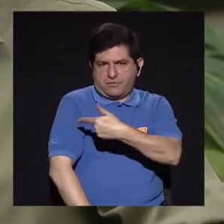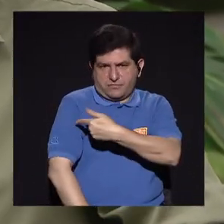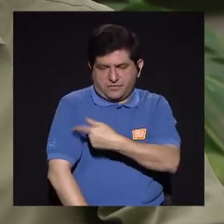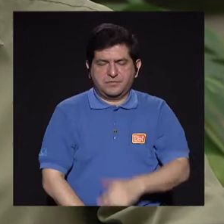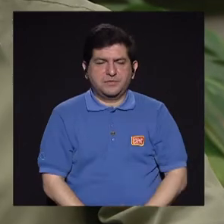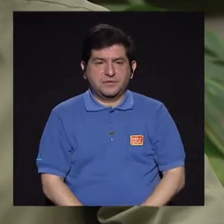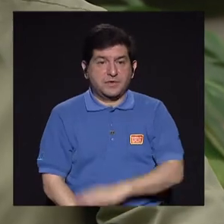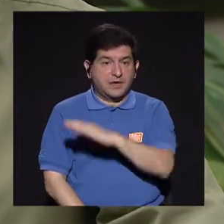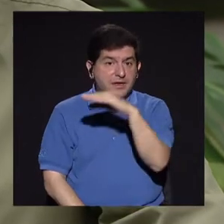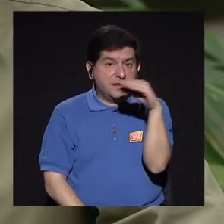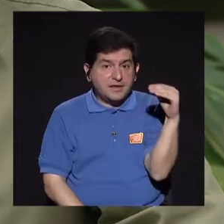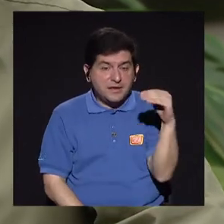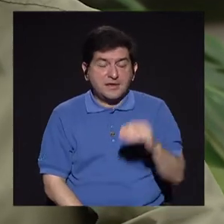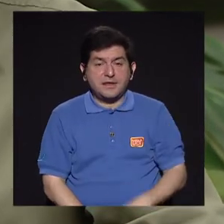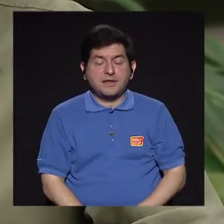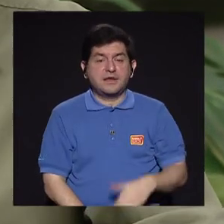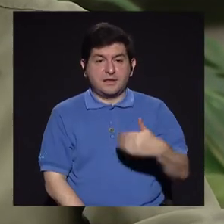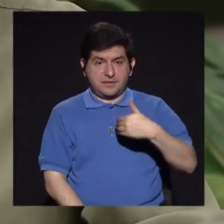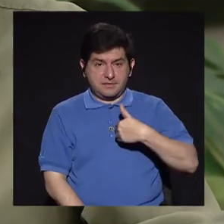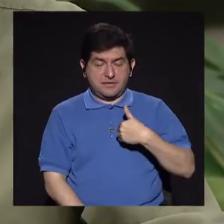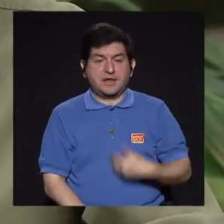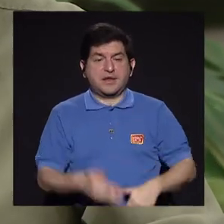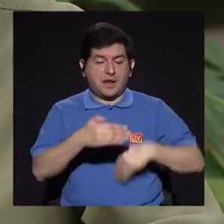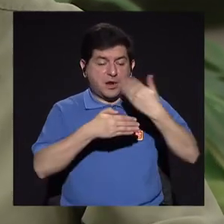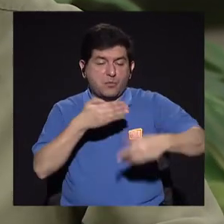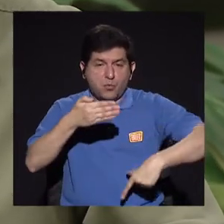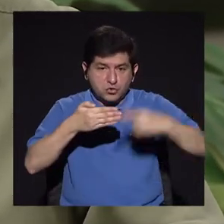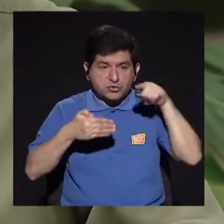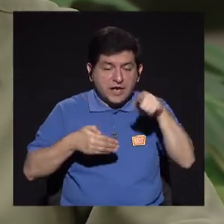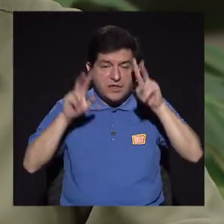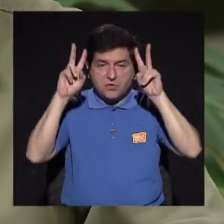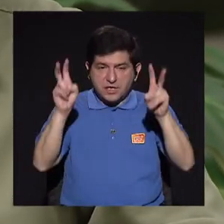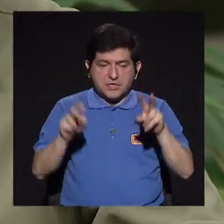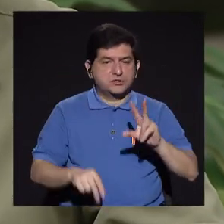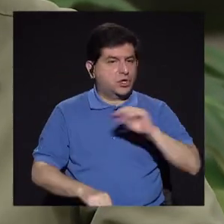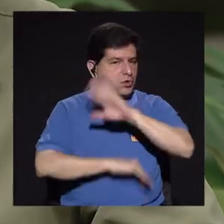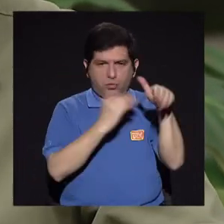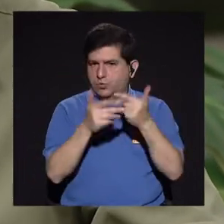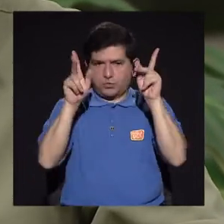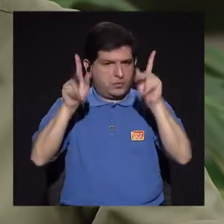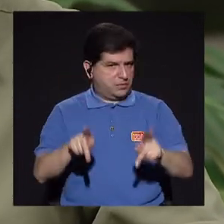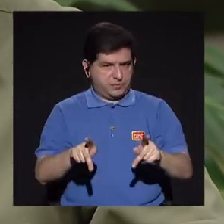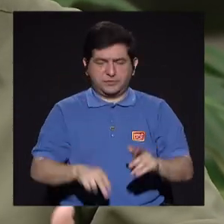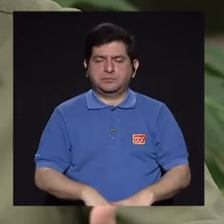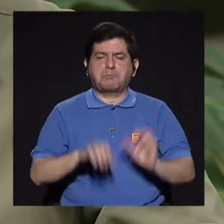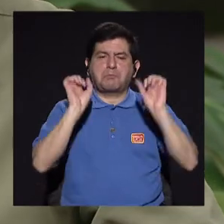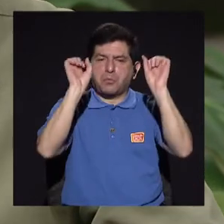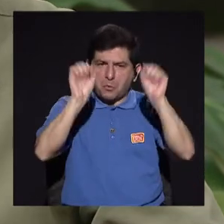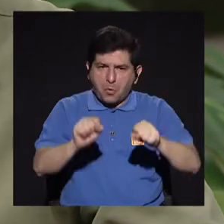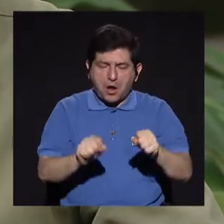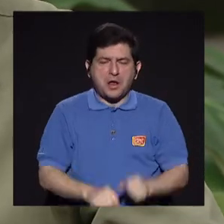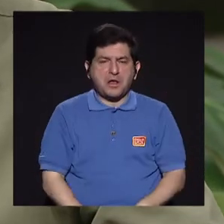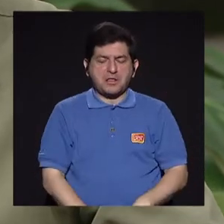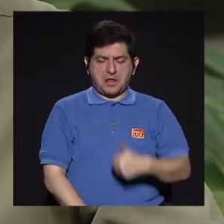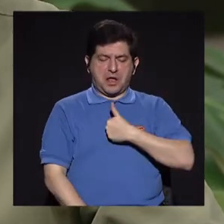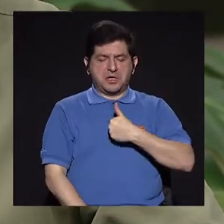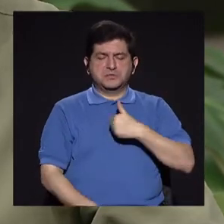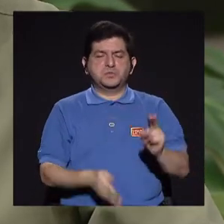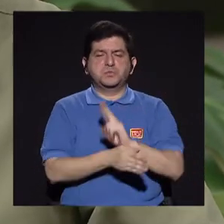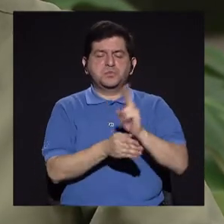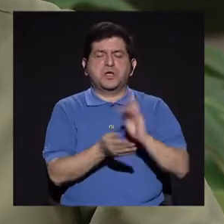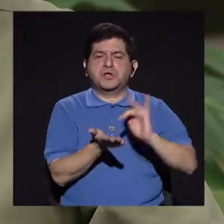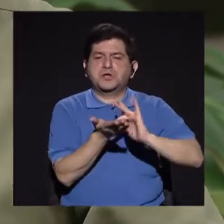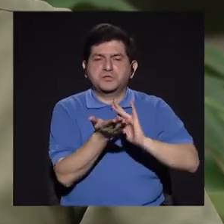sea, y con una formación de posgrado en el tema. O sea, no es cualquier persona que llegue a automedicarse.